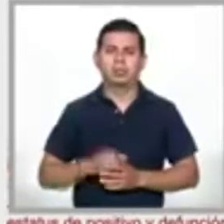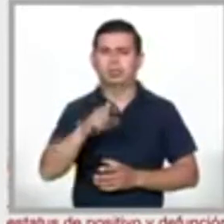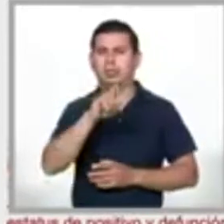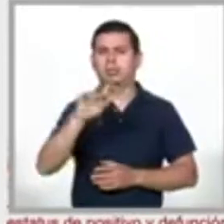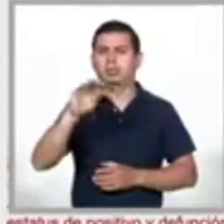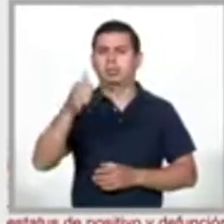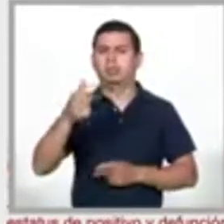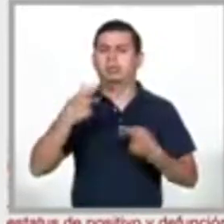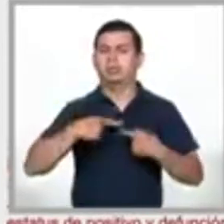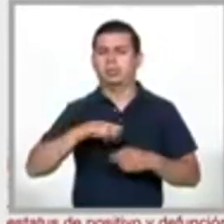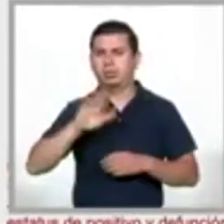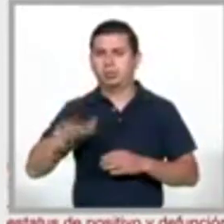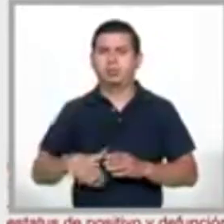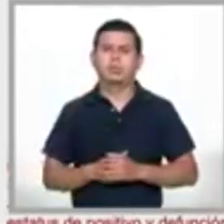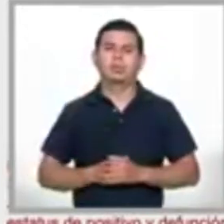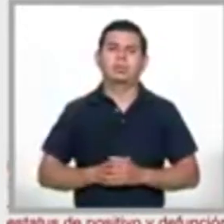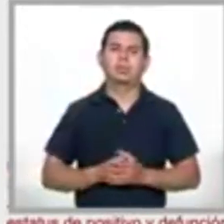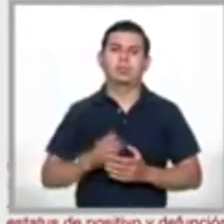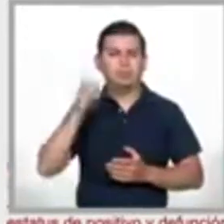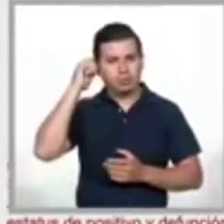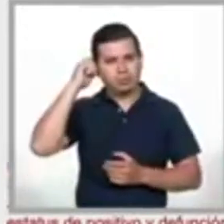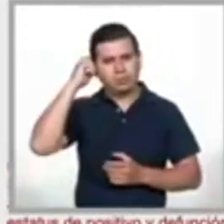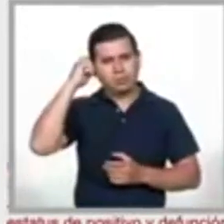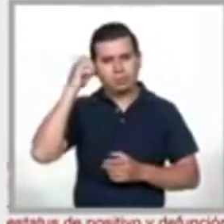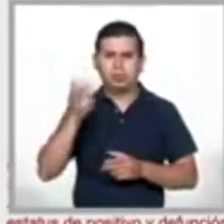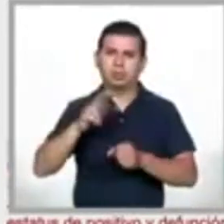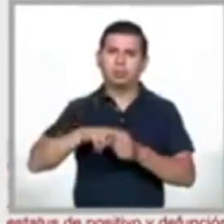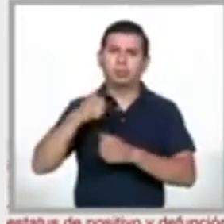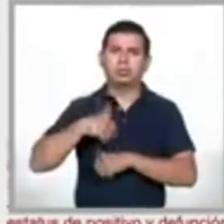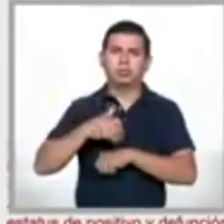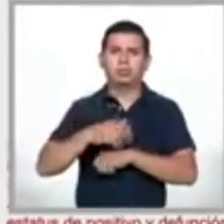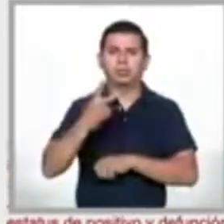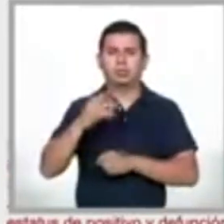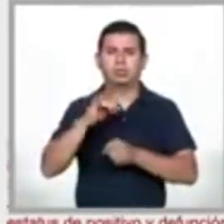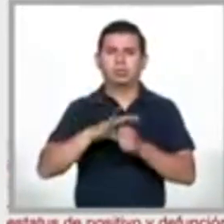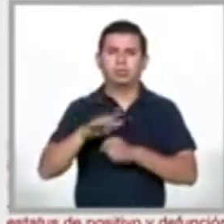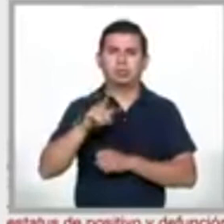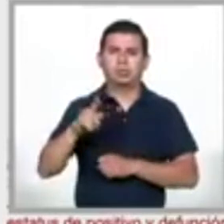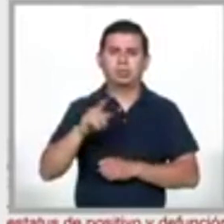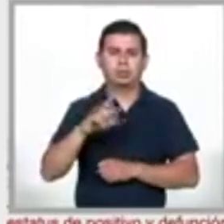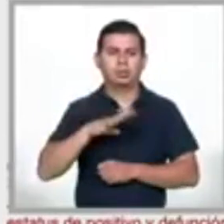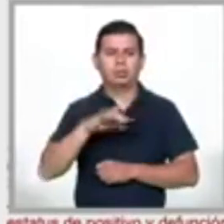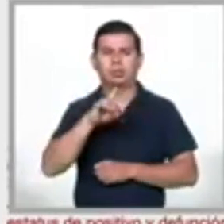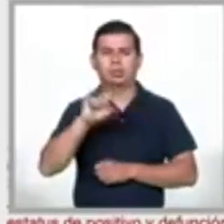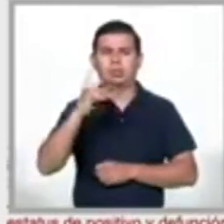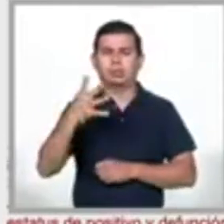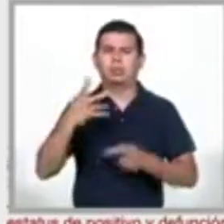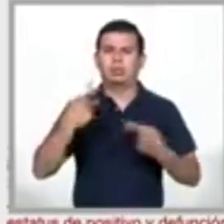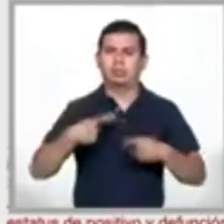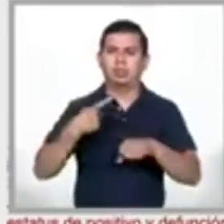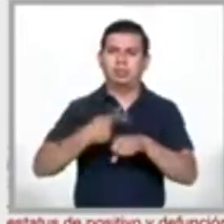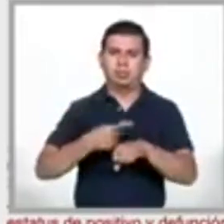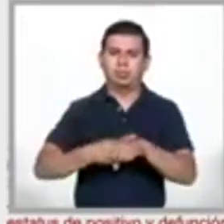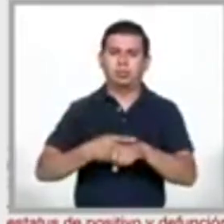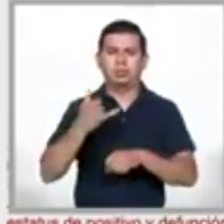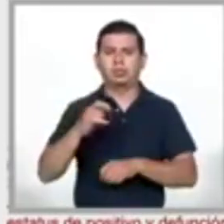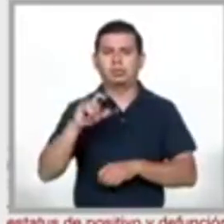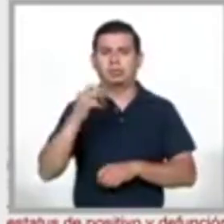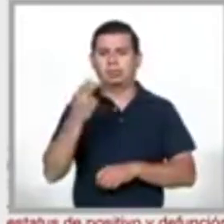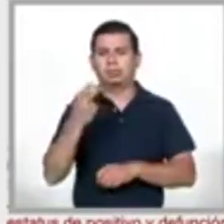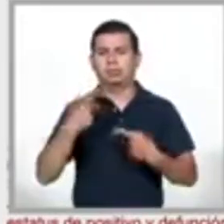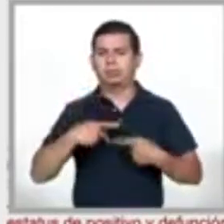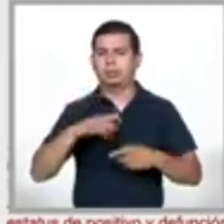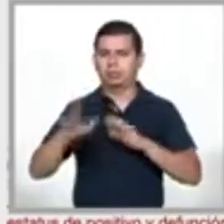196 defunciones. En la jurisdicción sanitaria número 2, Istmo, 164 casos confirmados y